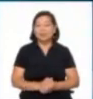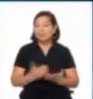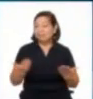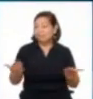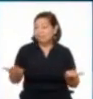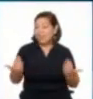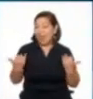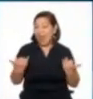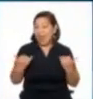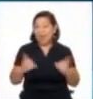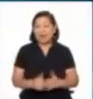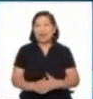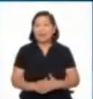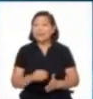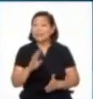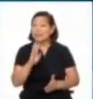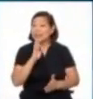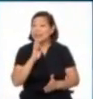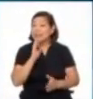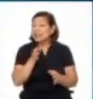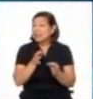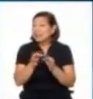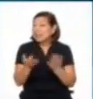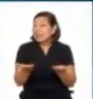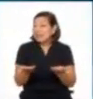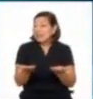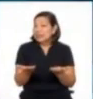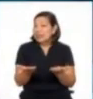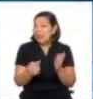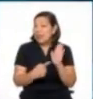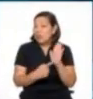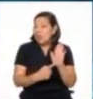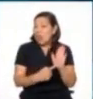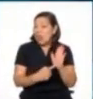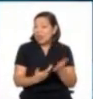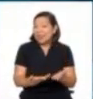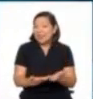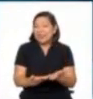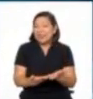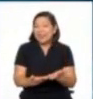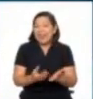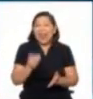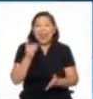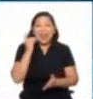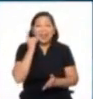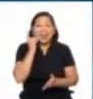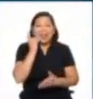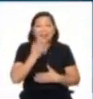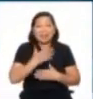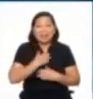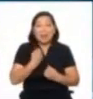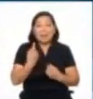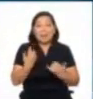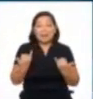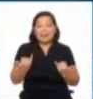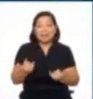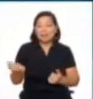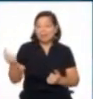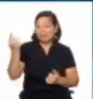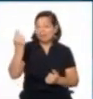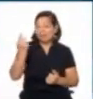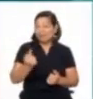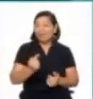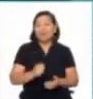Bien, amigos, vamos ahora a hablar más a detalle de una manera demostrativa en torno a los desayunos saludables. Para ello nos acompaña